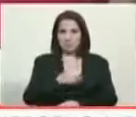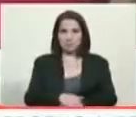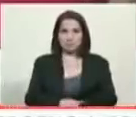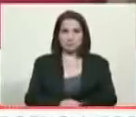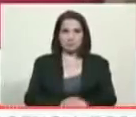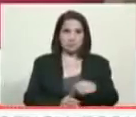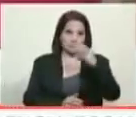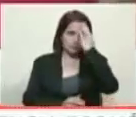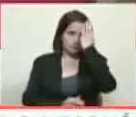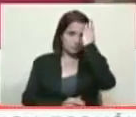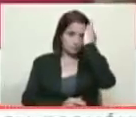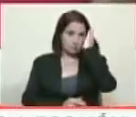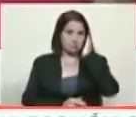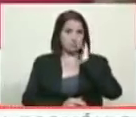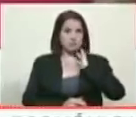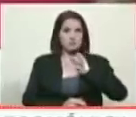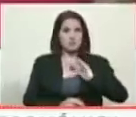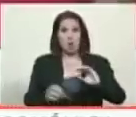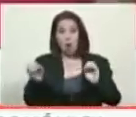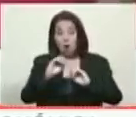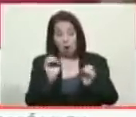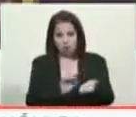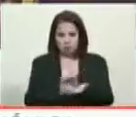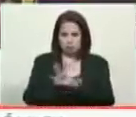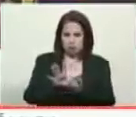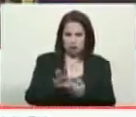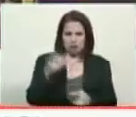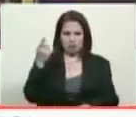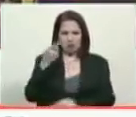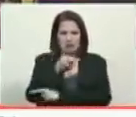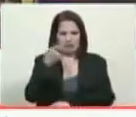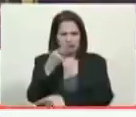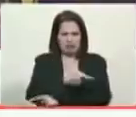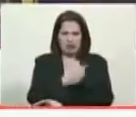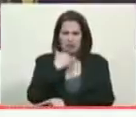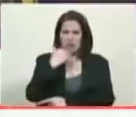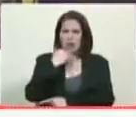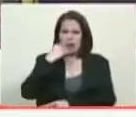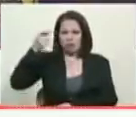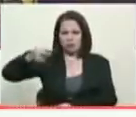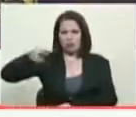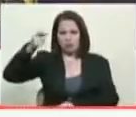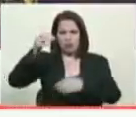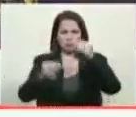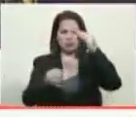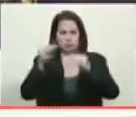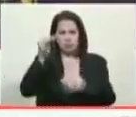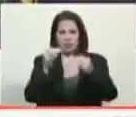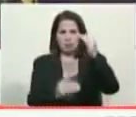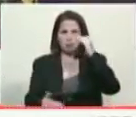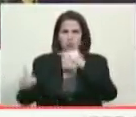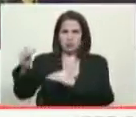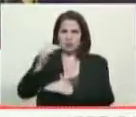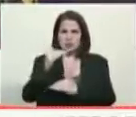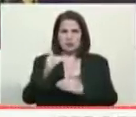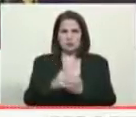Después vamos. O su destitución decretada por sentencia del Tribunal Supremo de Justicia.